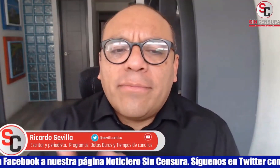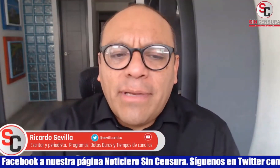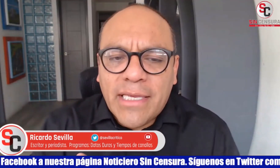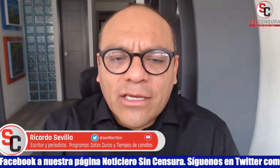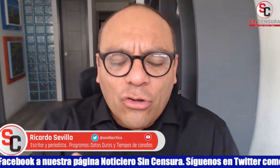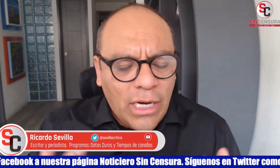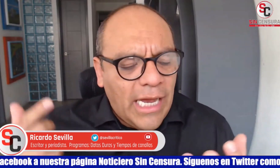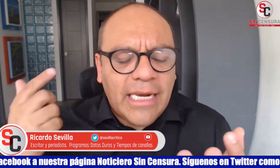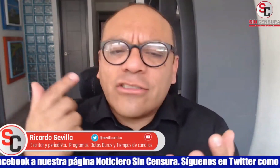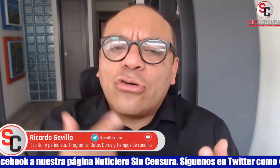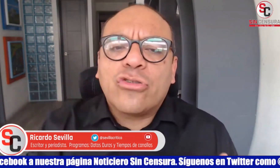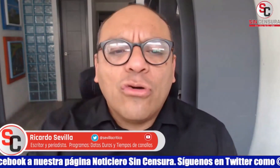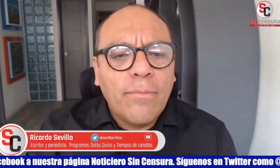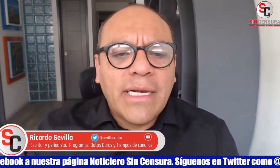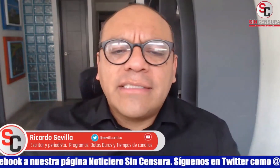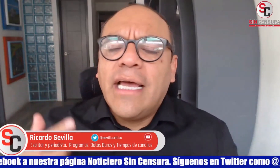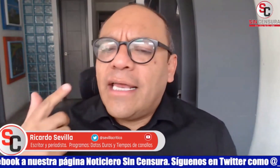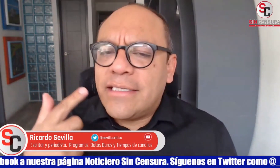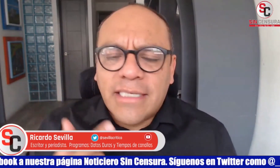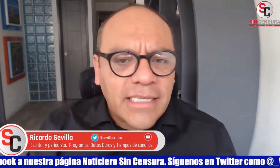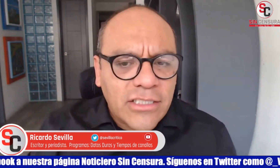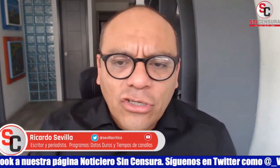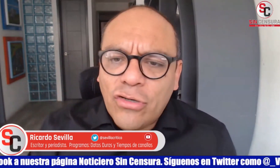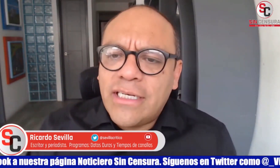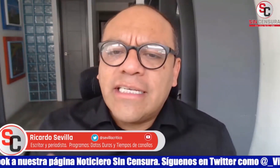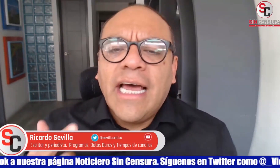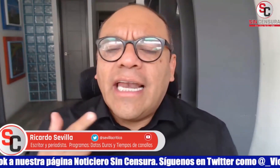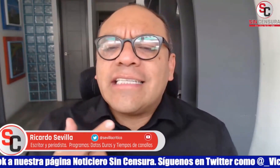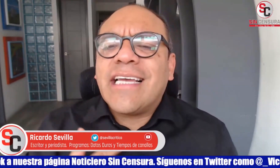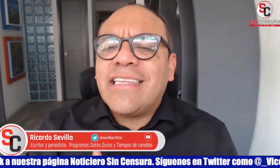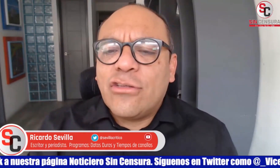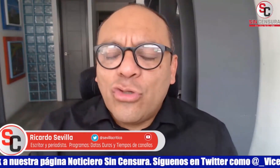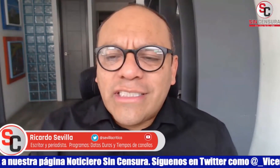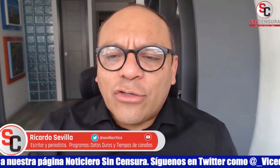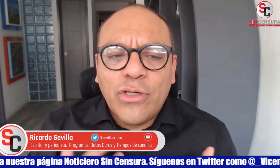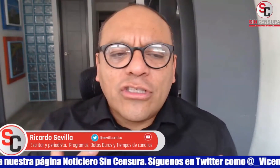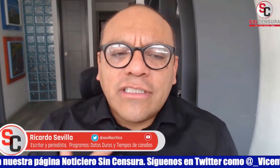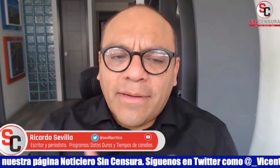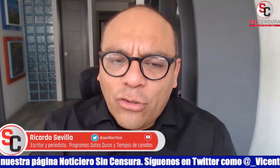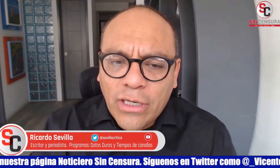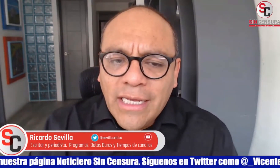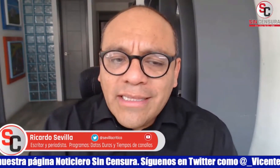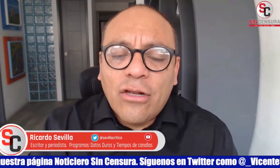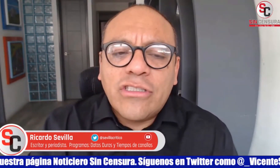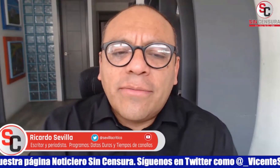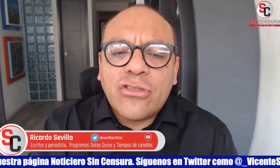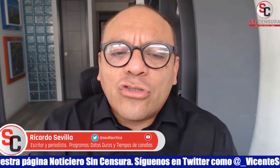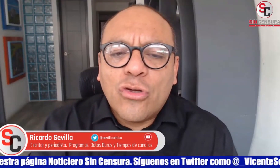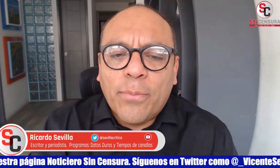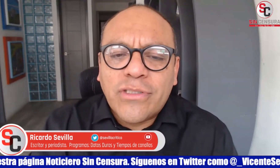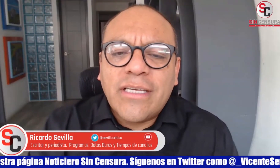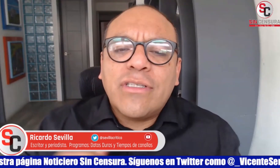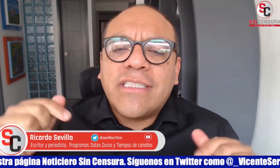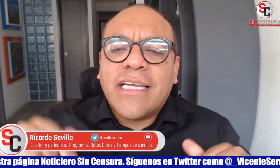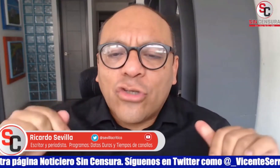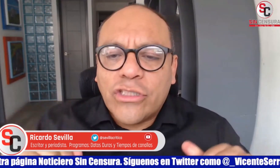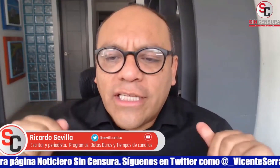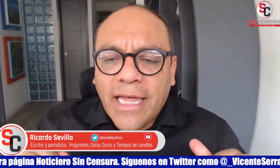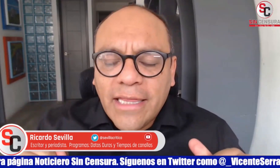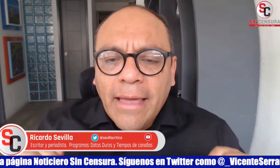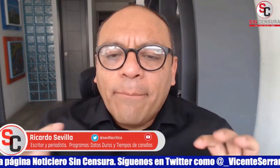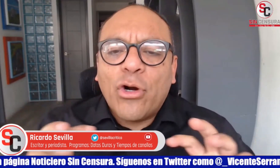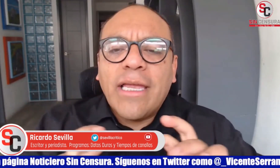que vivimos en México, a las costumbres, a las tradiciones, a las actitudes y juicios de valor de los diversos grupos de